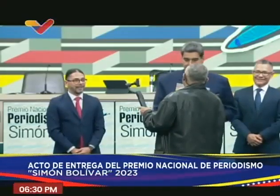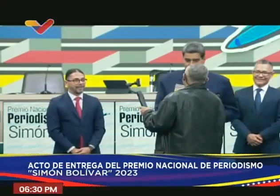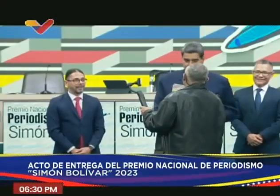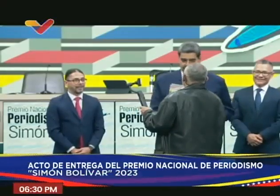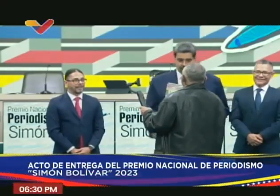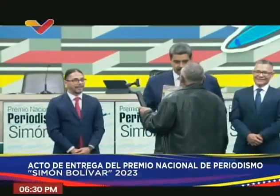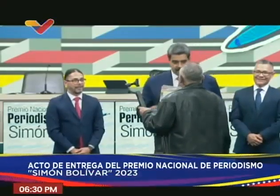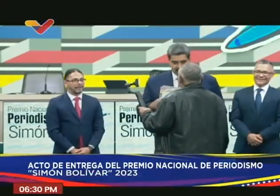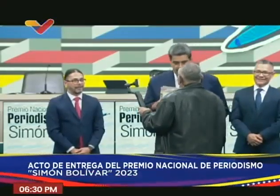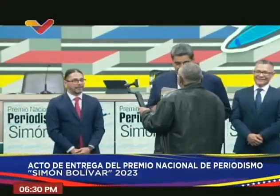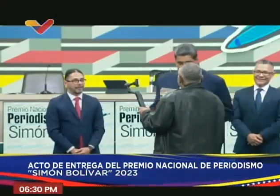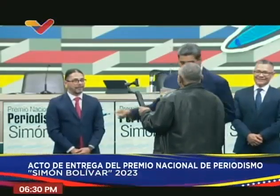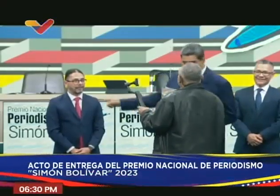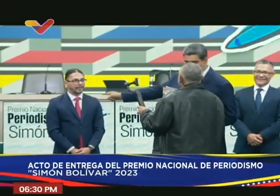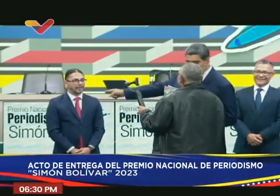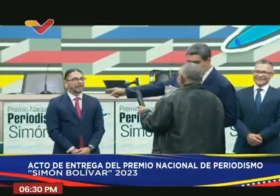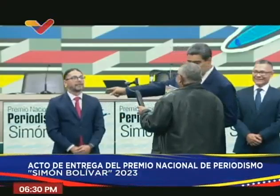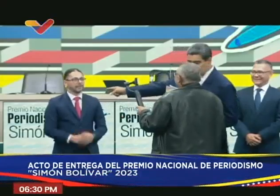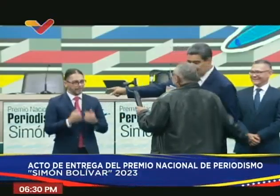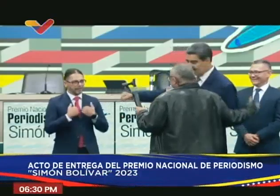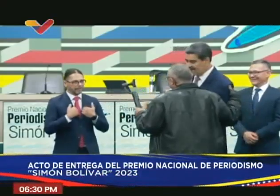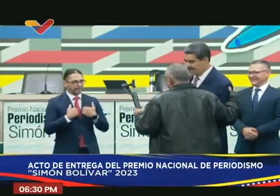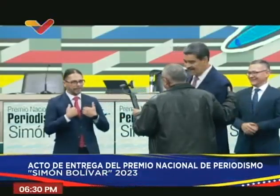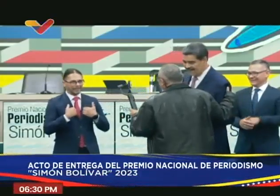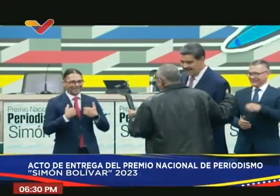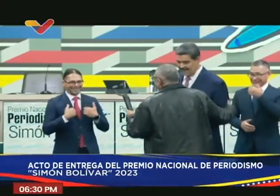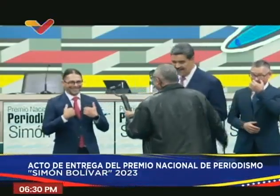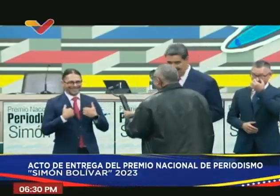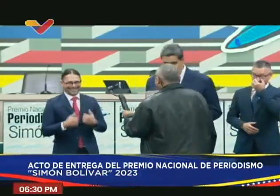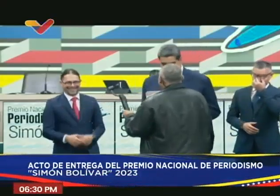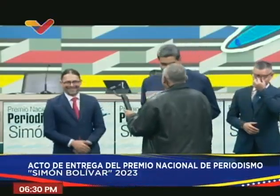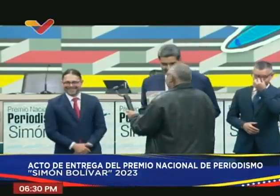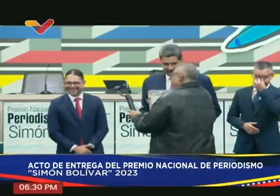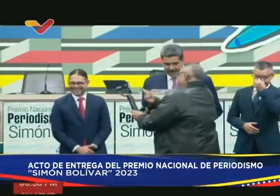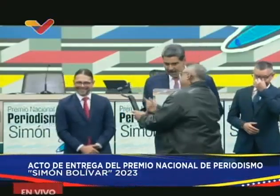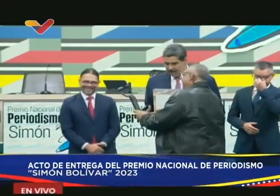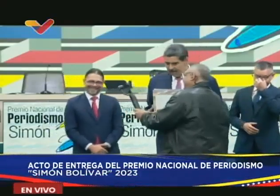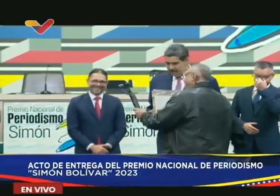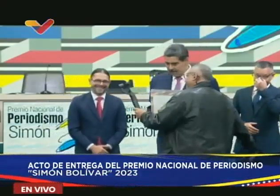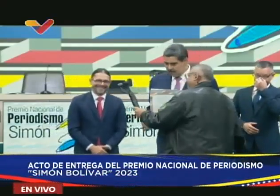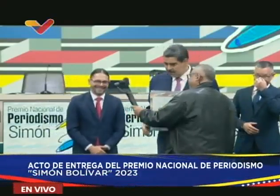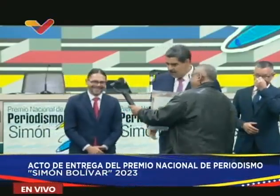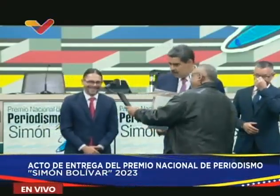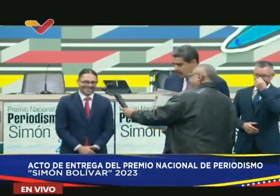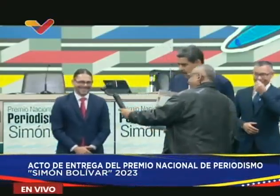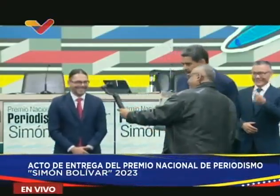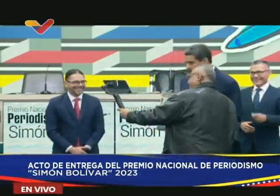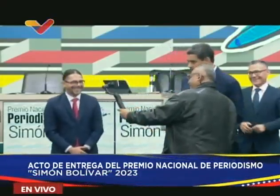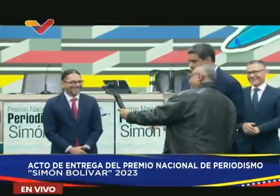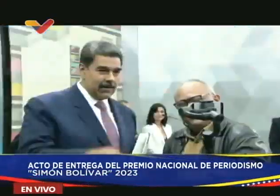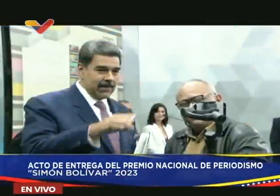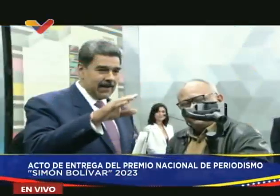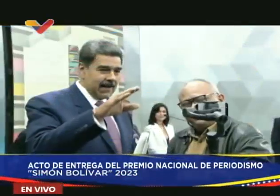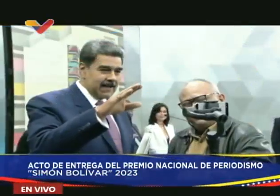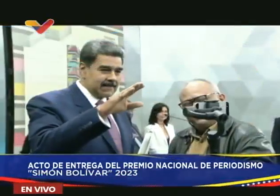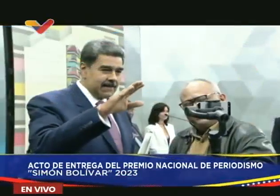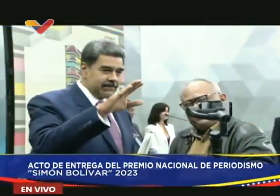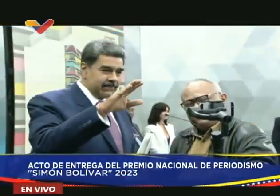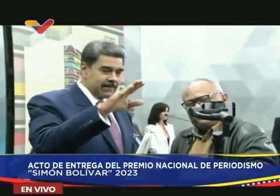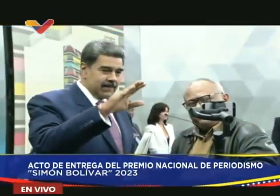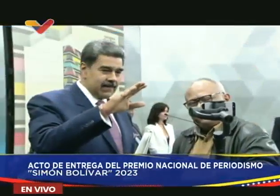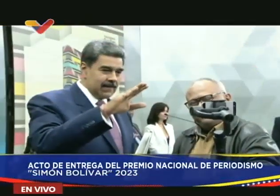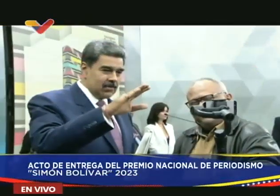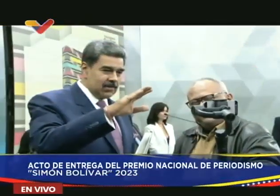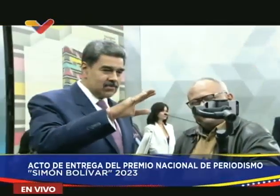uno de los galardonados en la tarde de hoy desde el Salón Ayacucho del Palacio de Miraflores. Ha entregado en